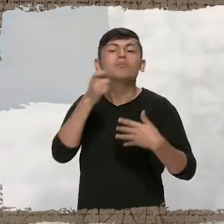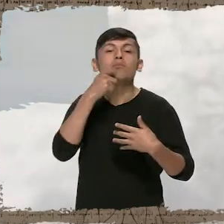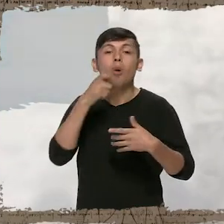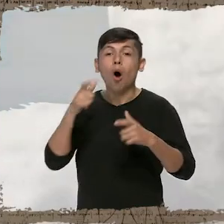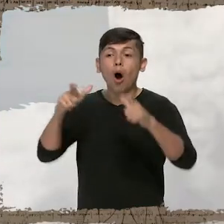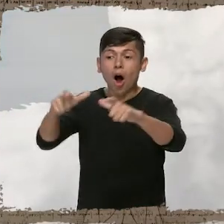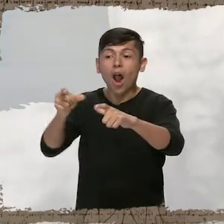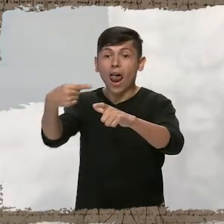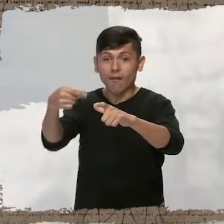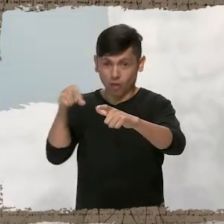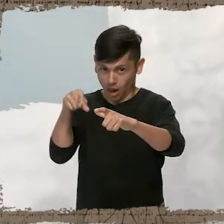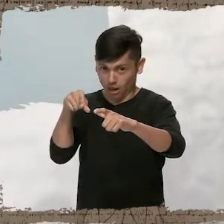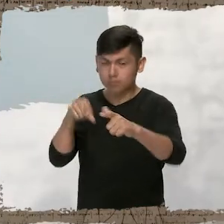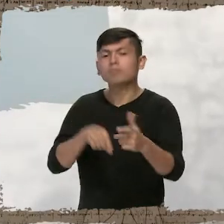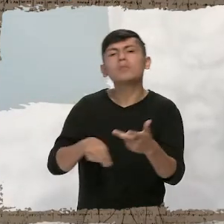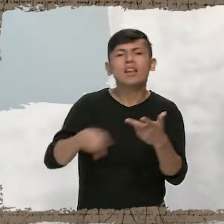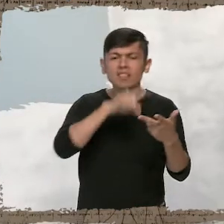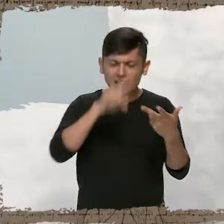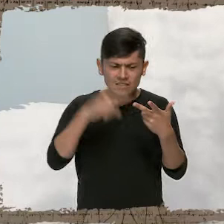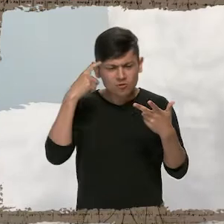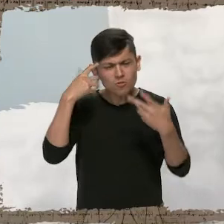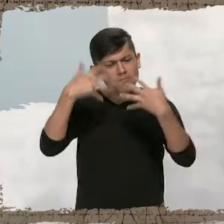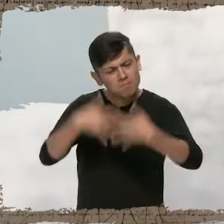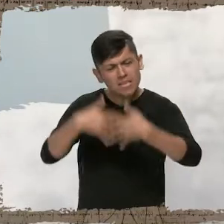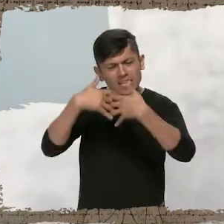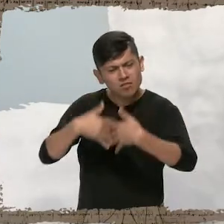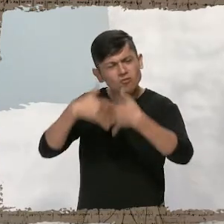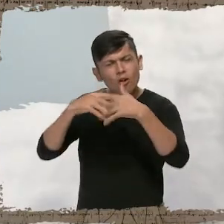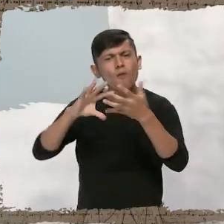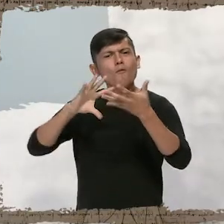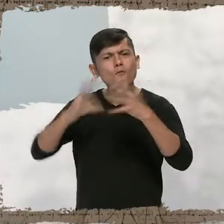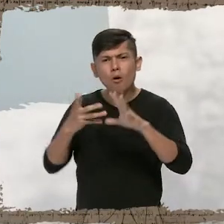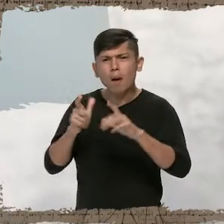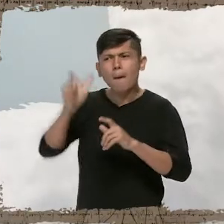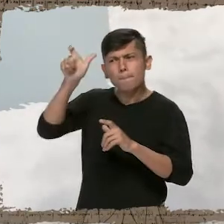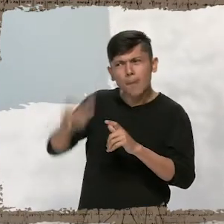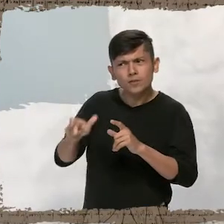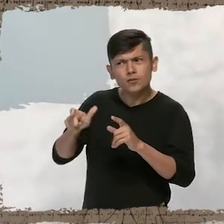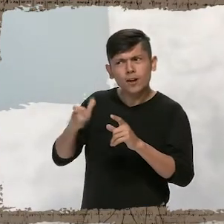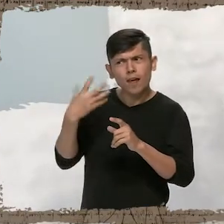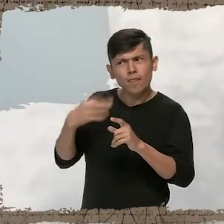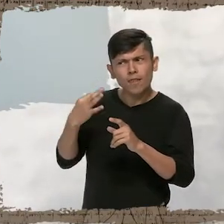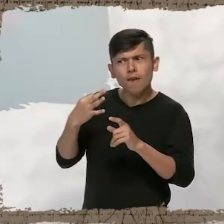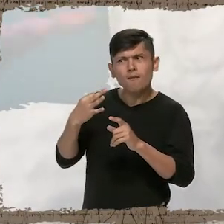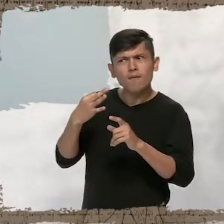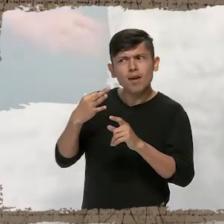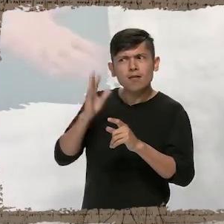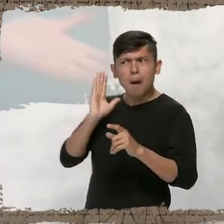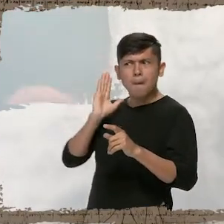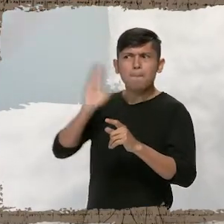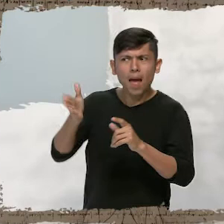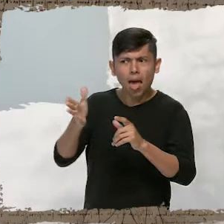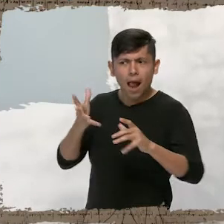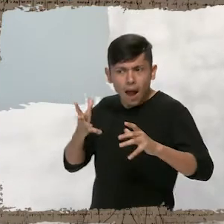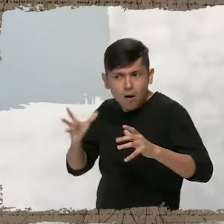un plato de ravioles lo tercero que hago es pensar en algo o alguien aquí en este personaje debe derrotar